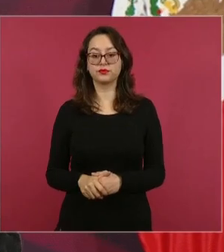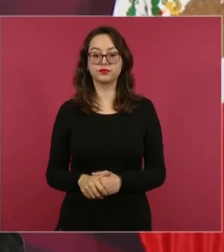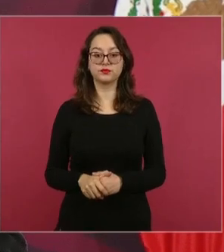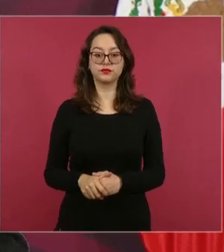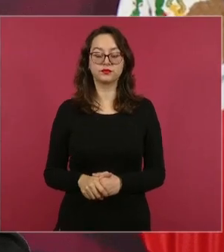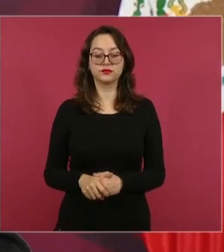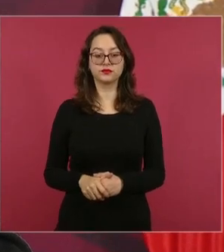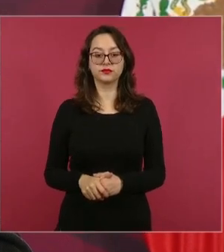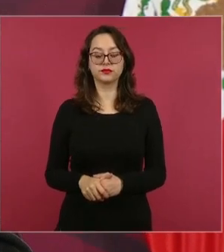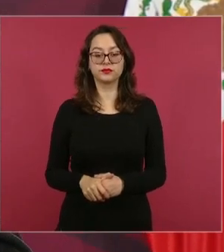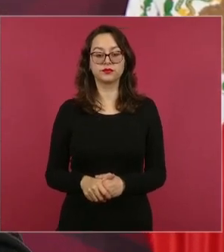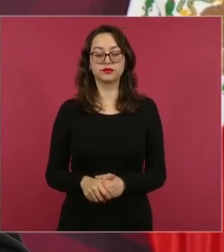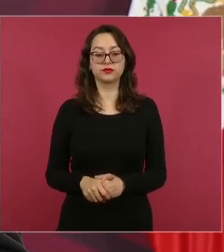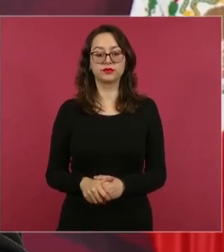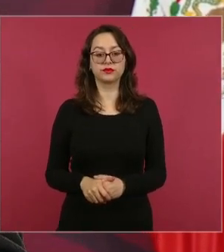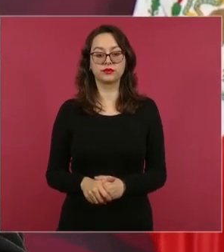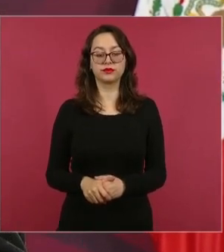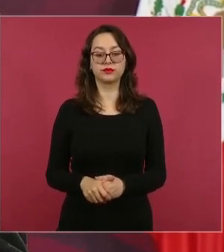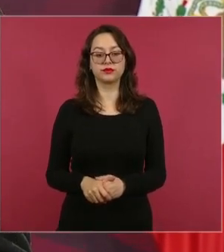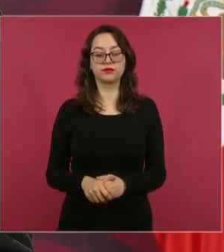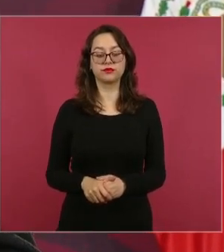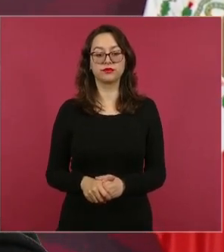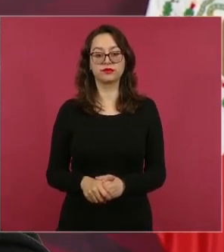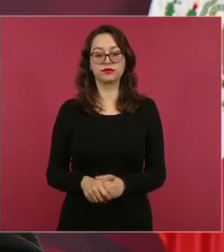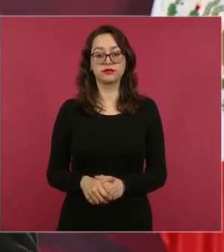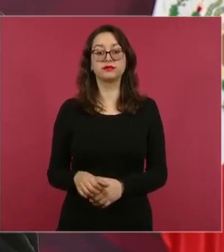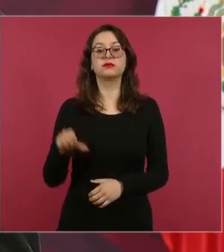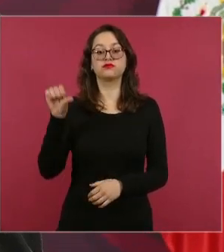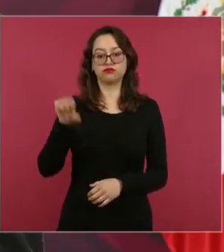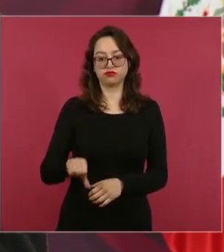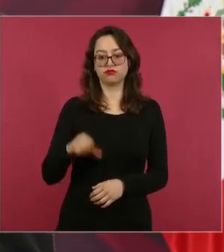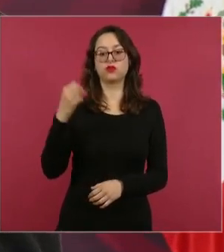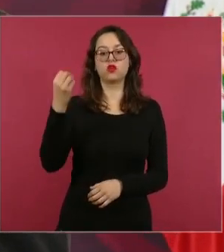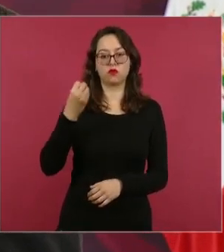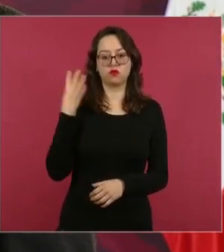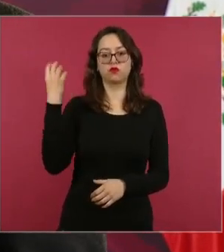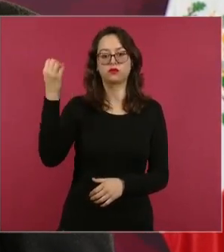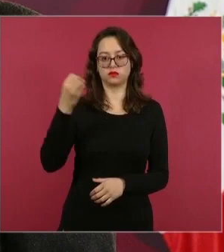hoy tenemos esta rueda de prensa mañana